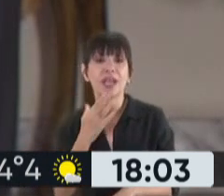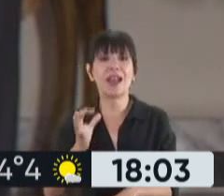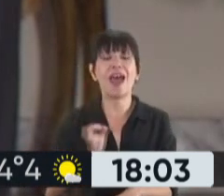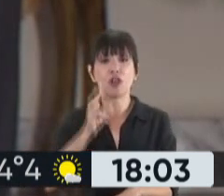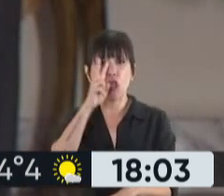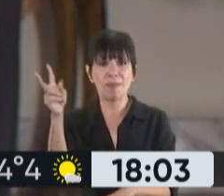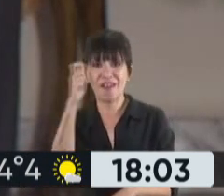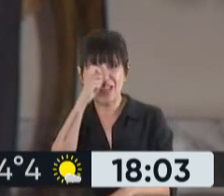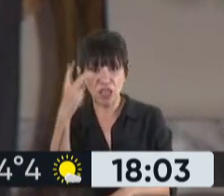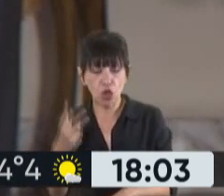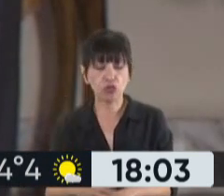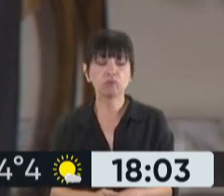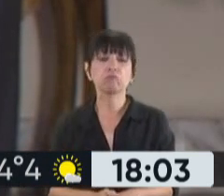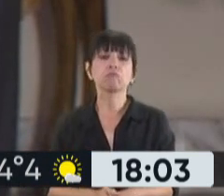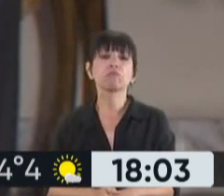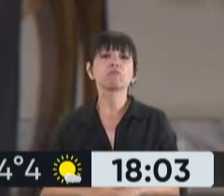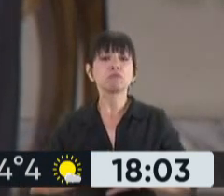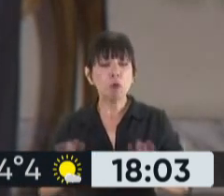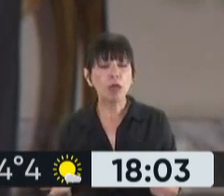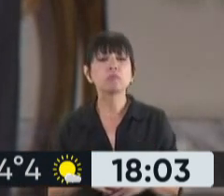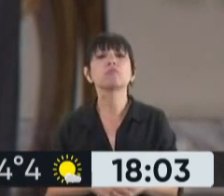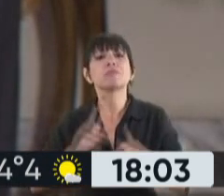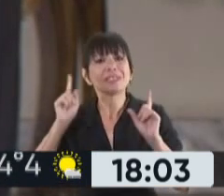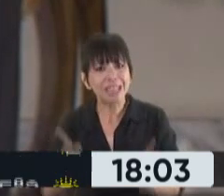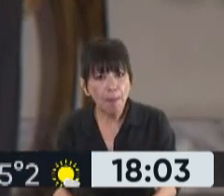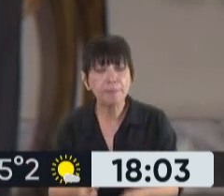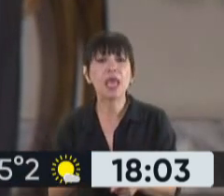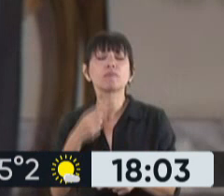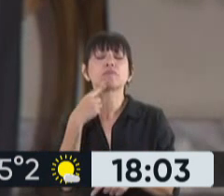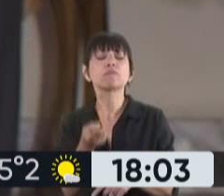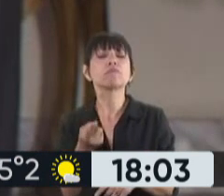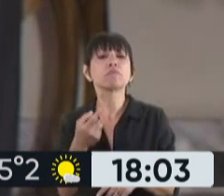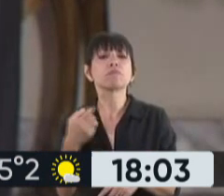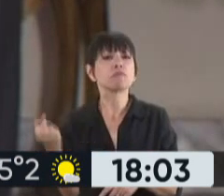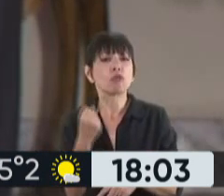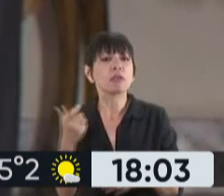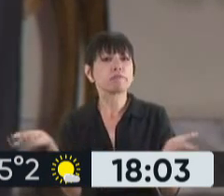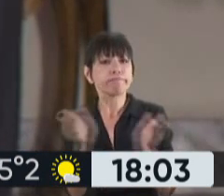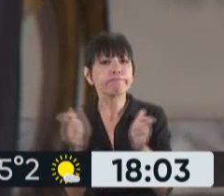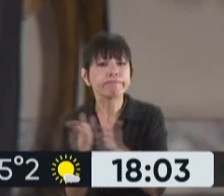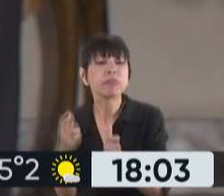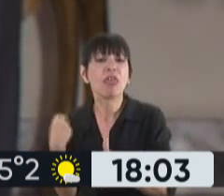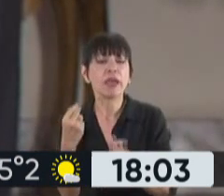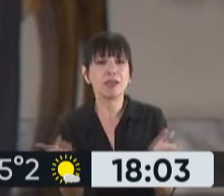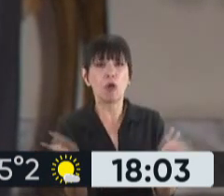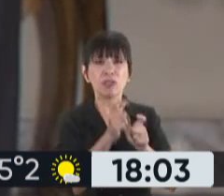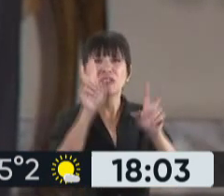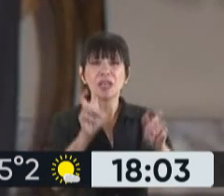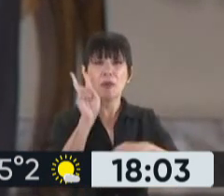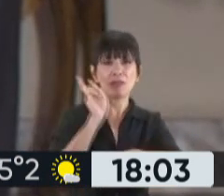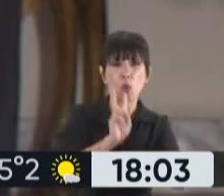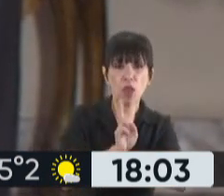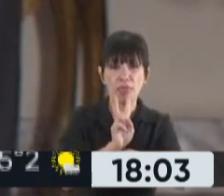Asimismo, hemos acordado la realización urgente de reuniones como la del Comité Permanente de Seguridad